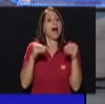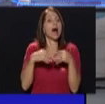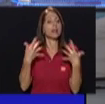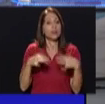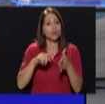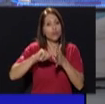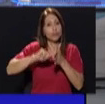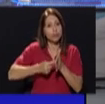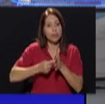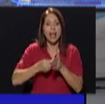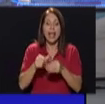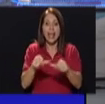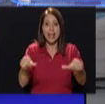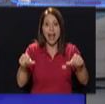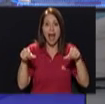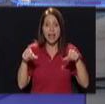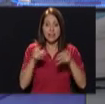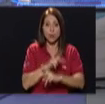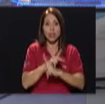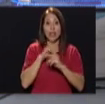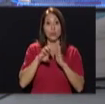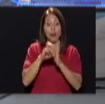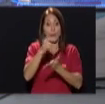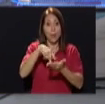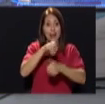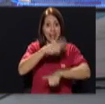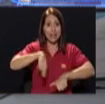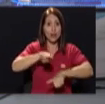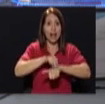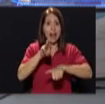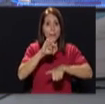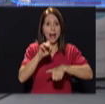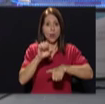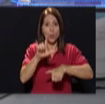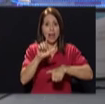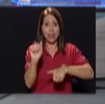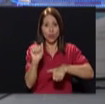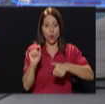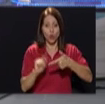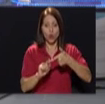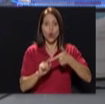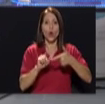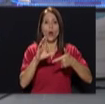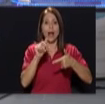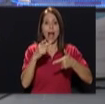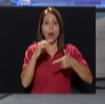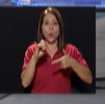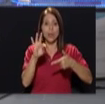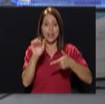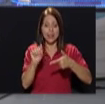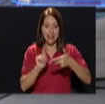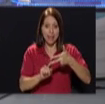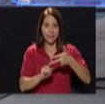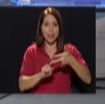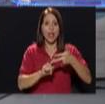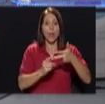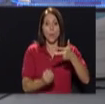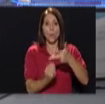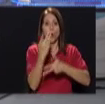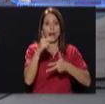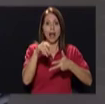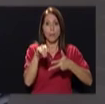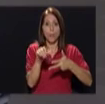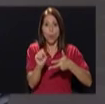áreas protegidas hay un problema muy grande en, por ejemplo, el Parque Nacional Manuel Antonio, Parque Nacional Cahuita, Parque Nacional Volcán Poás,